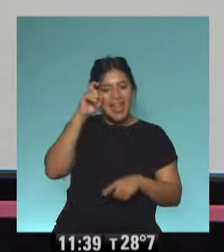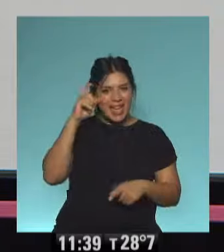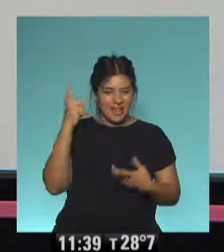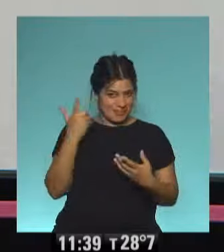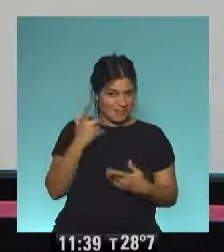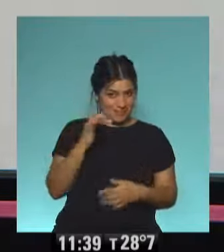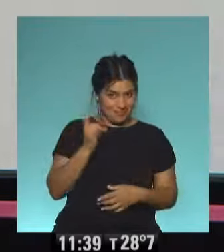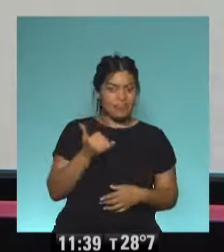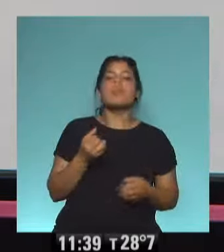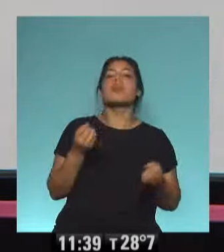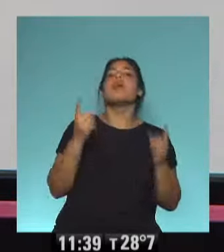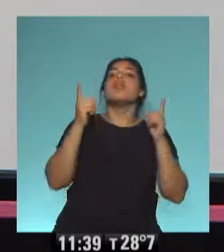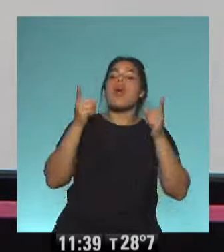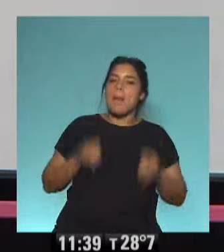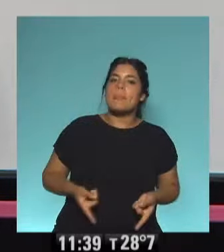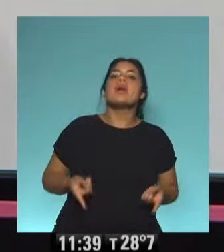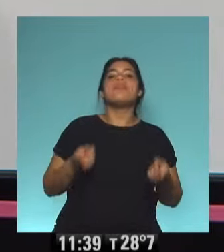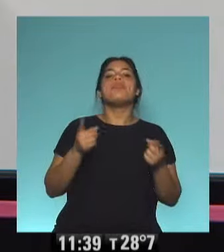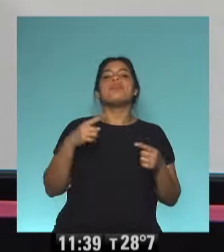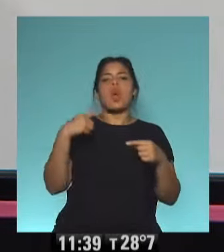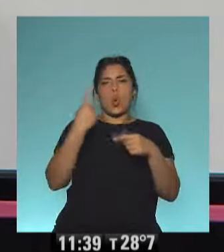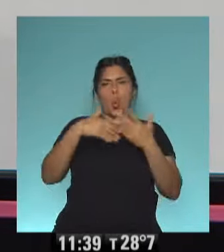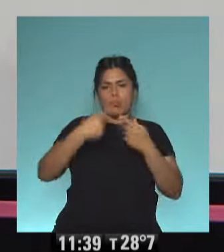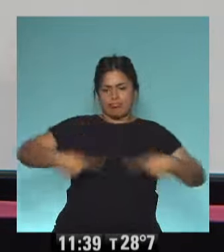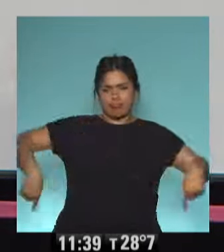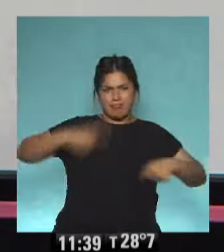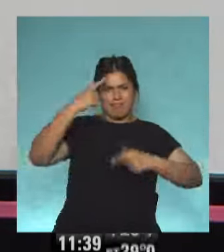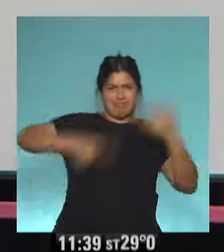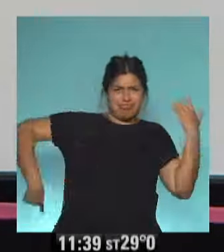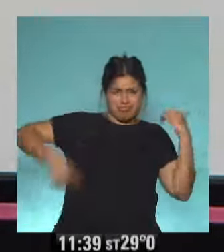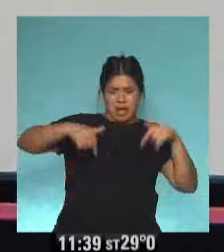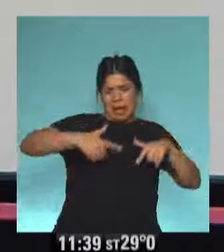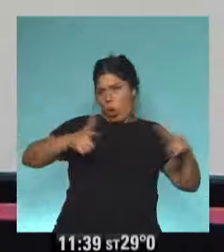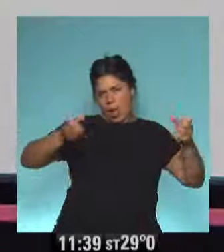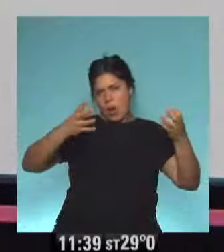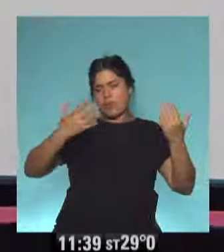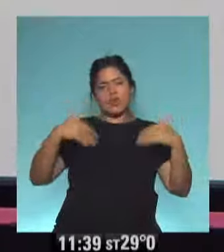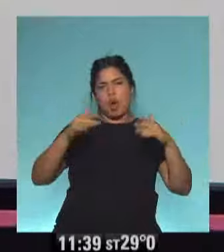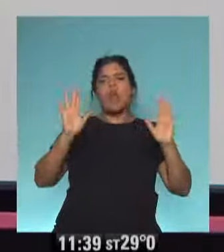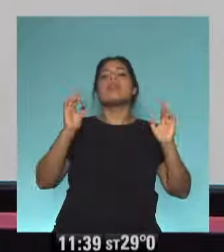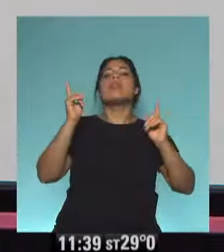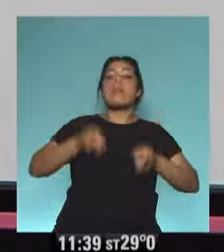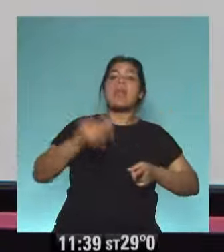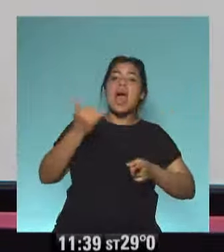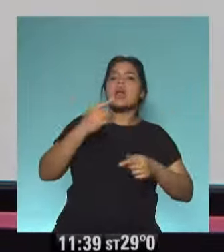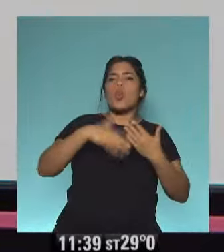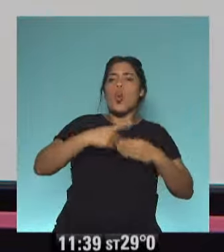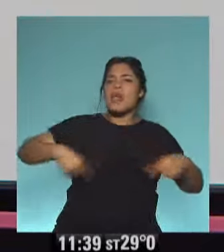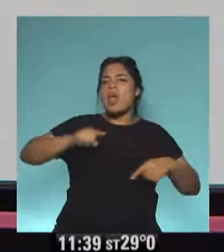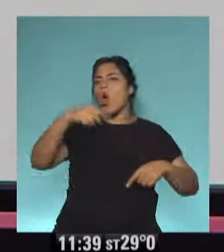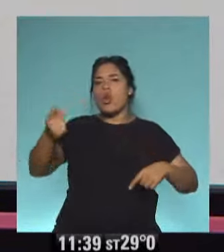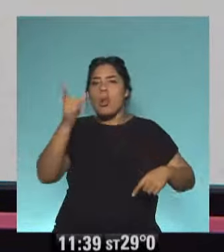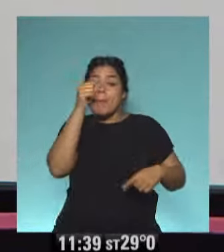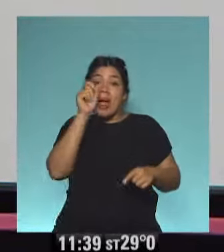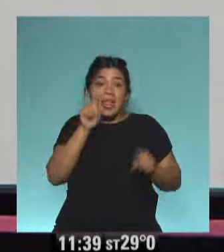que obviamente hay un montón más que no tenemos acá, pero que estuvimos trabajando, que se hacen con diferentes tipos de madera y que se juegan